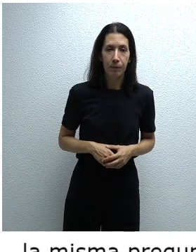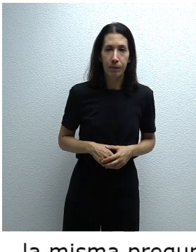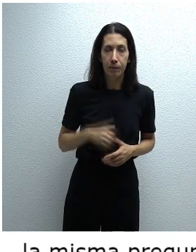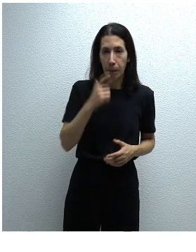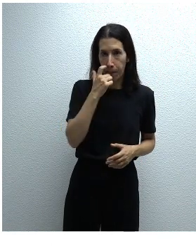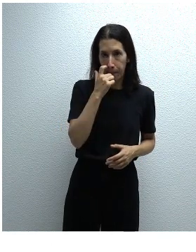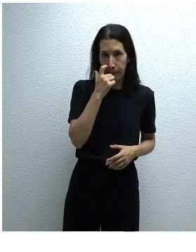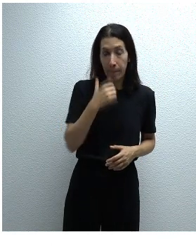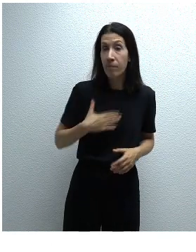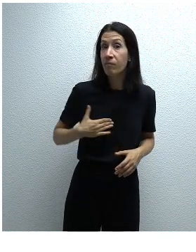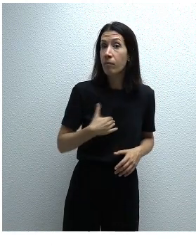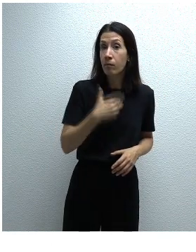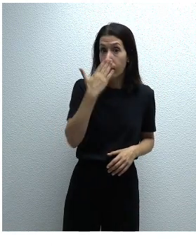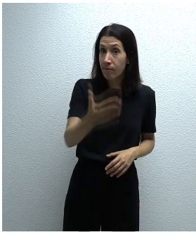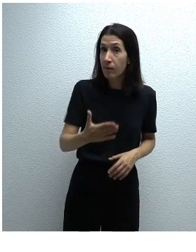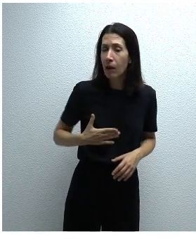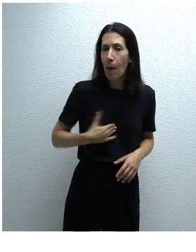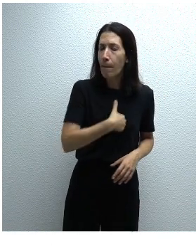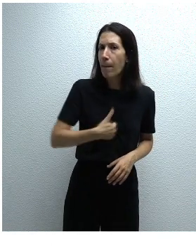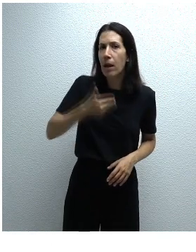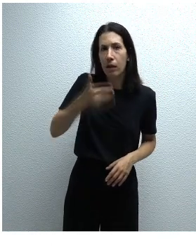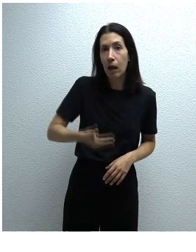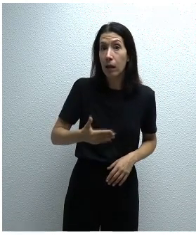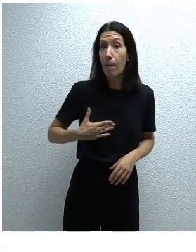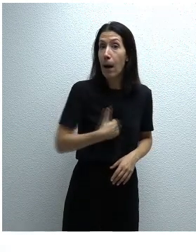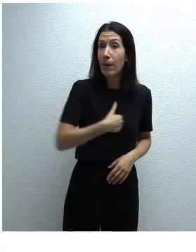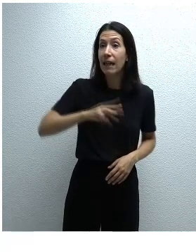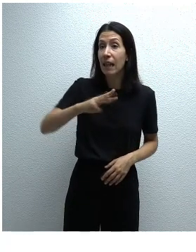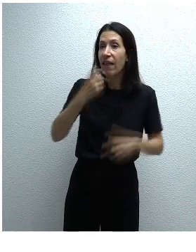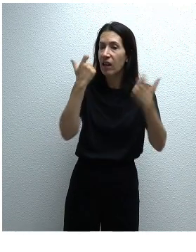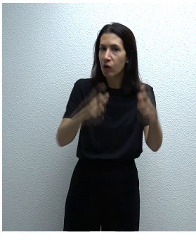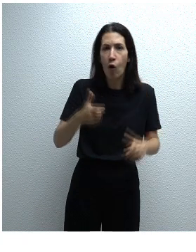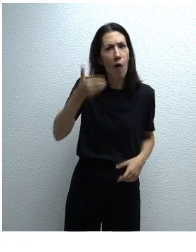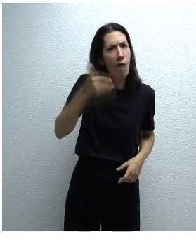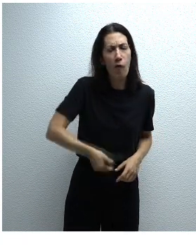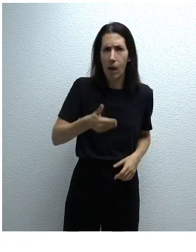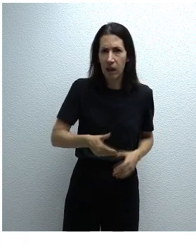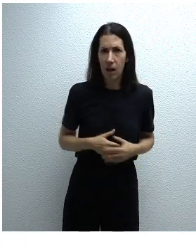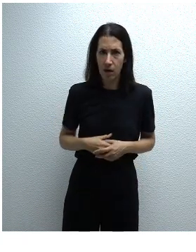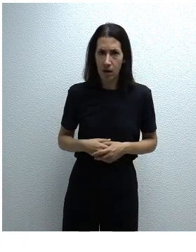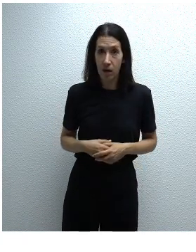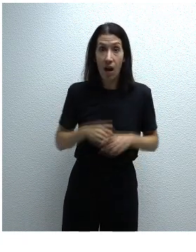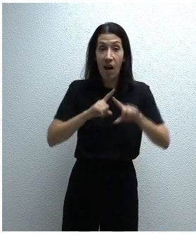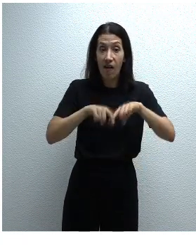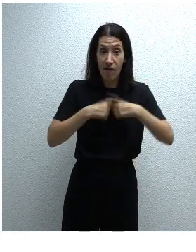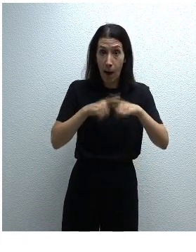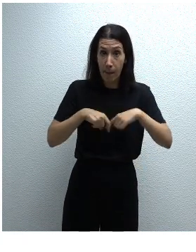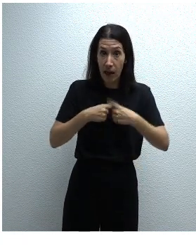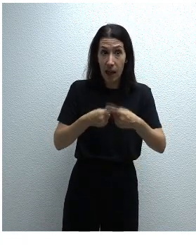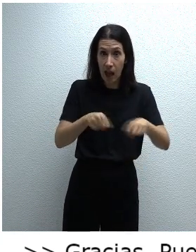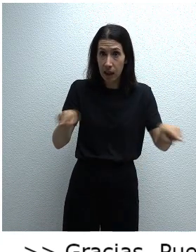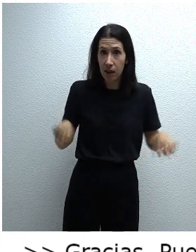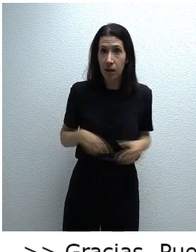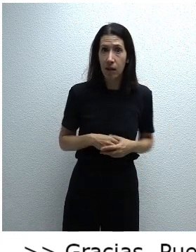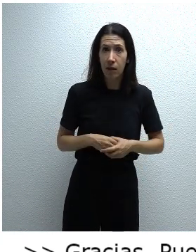papel clave, es muy importante. Todo el papel del tercer sector, desde luego, es un papel fundamental. Las familias, pero es